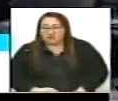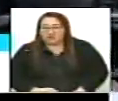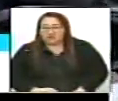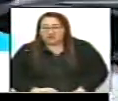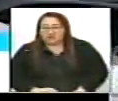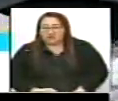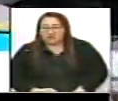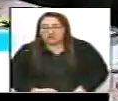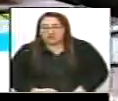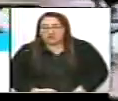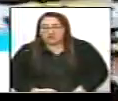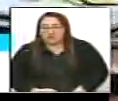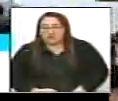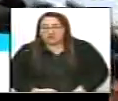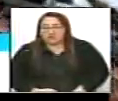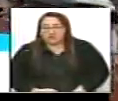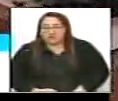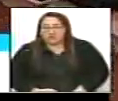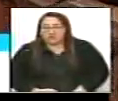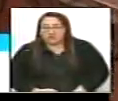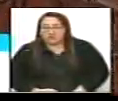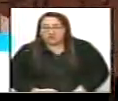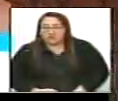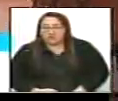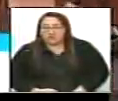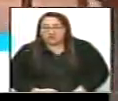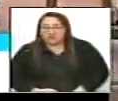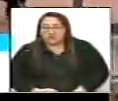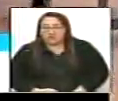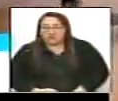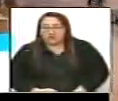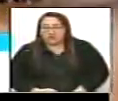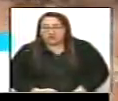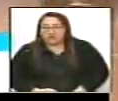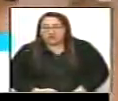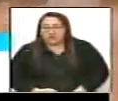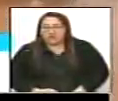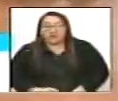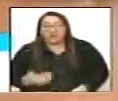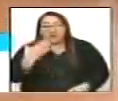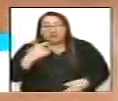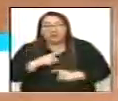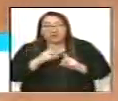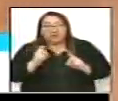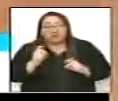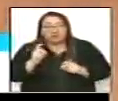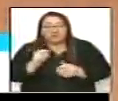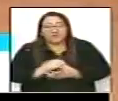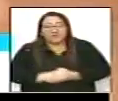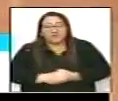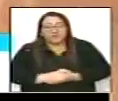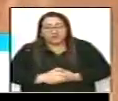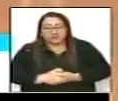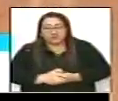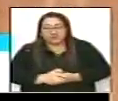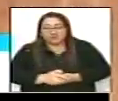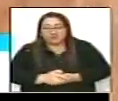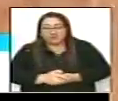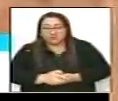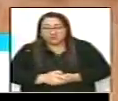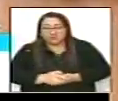pueda contestar, doctor. Agradezco la pregunta y por intermedio suyo, señora Presidenta, y con su